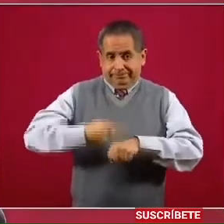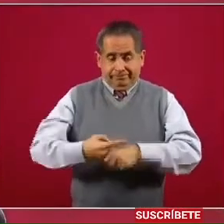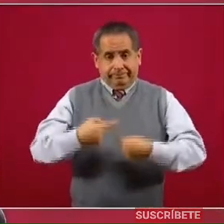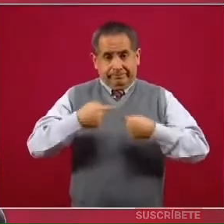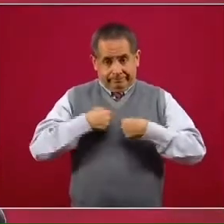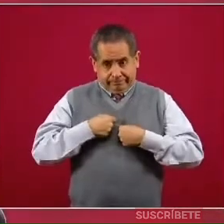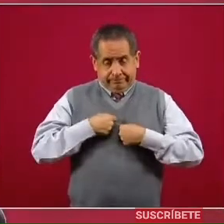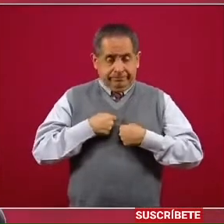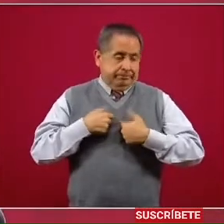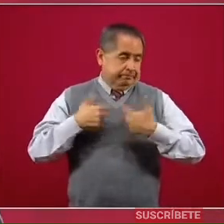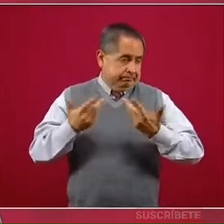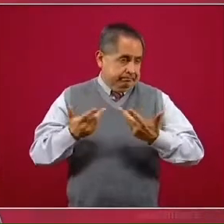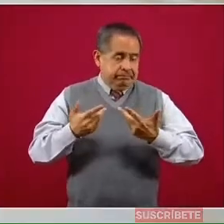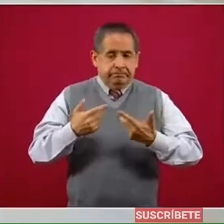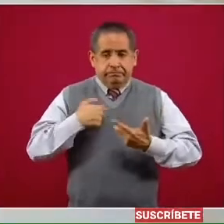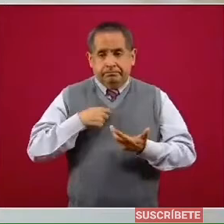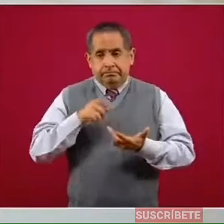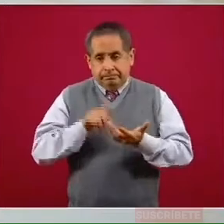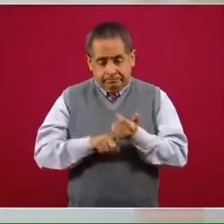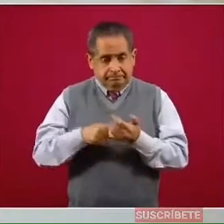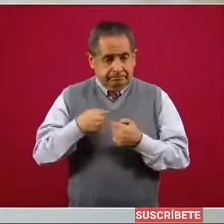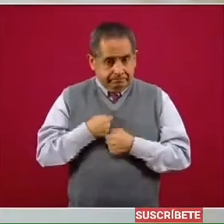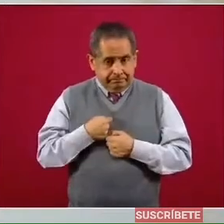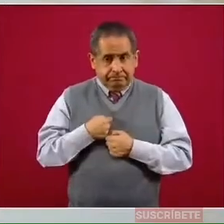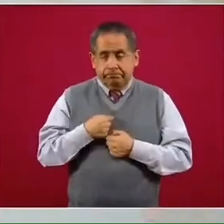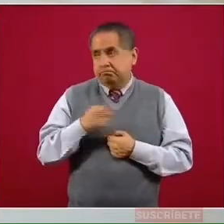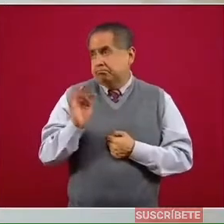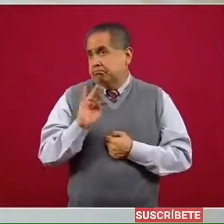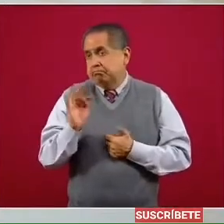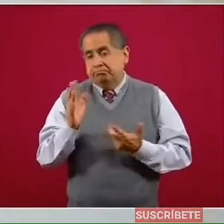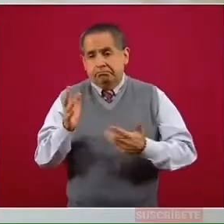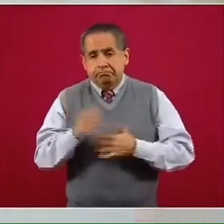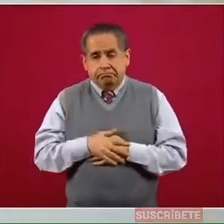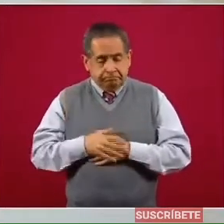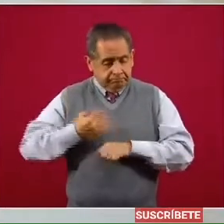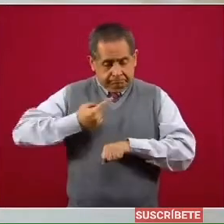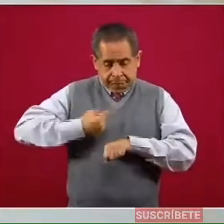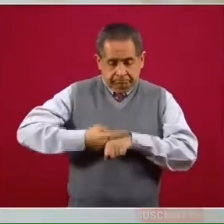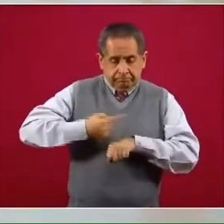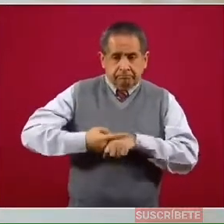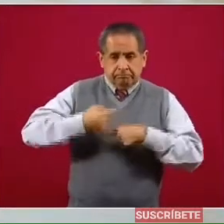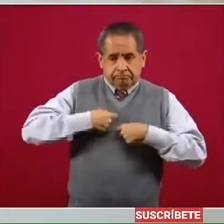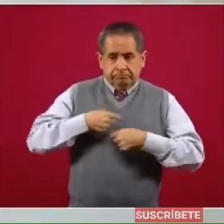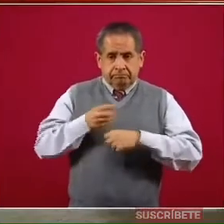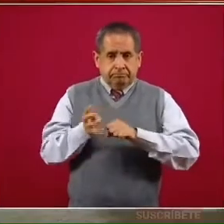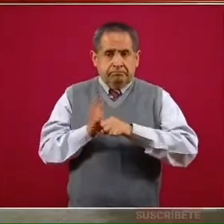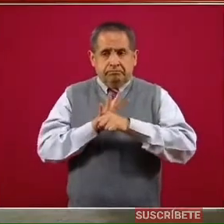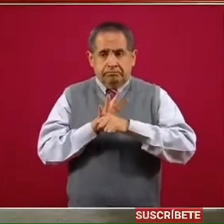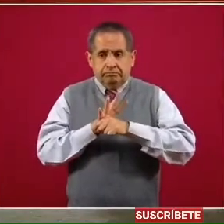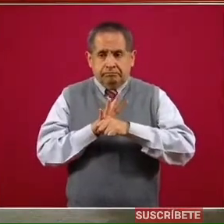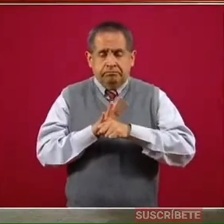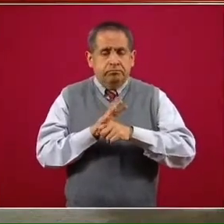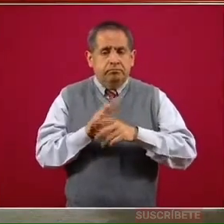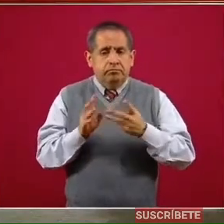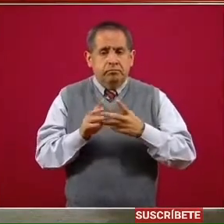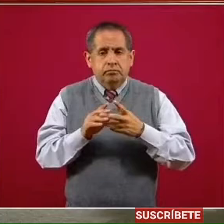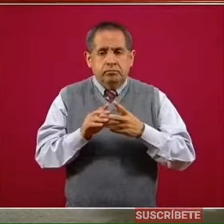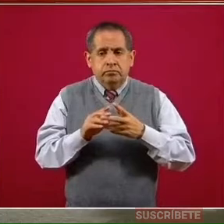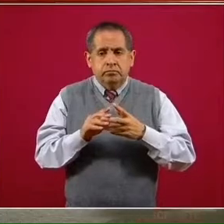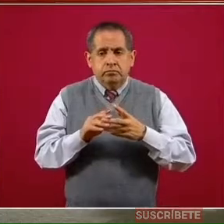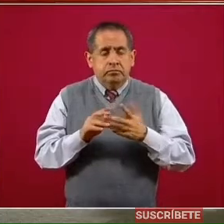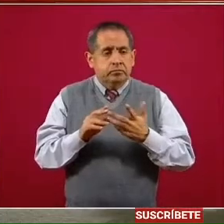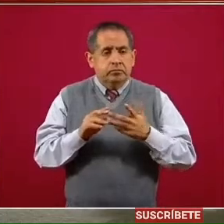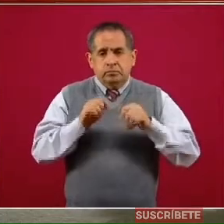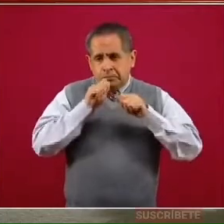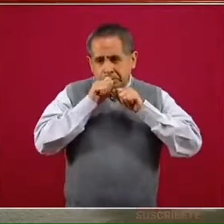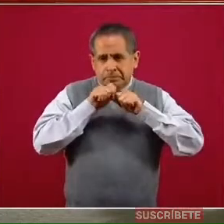con el virus SARS-CoV-2, que tiene posiblemente la enfermedad COVID, pueden proyectarse